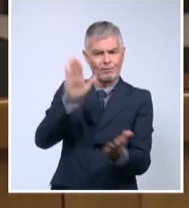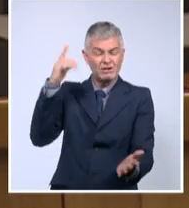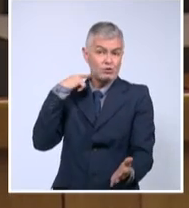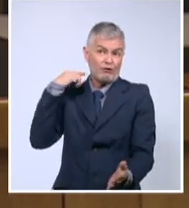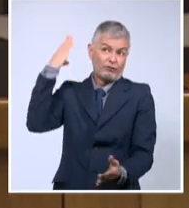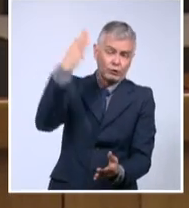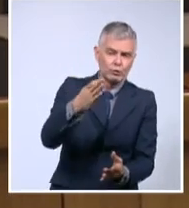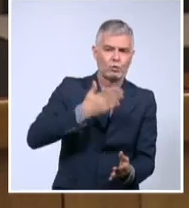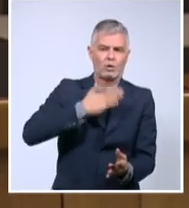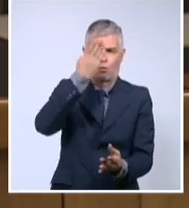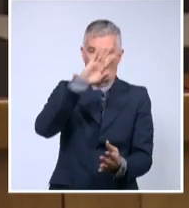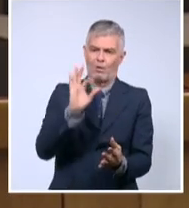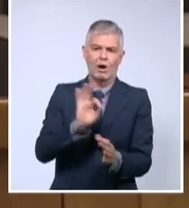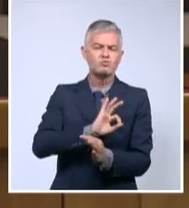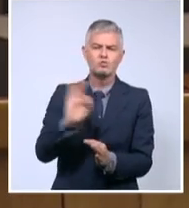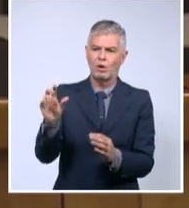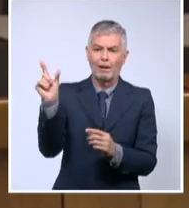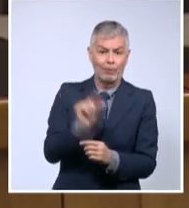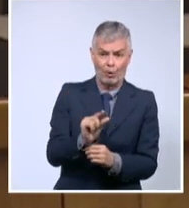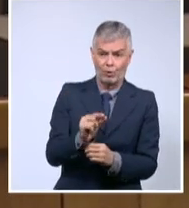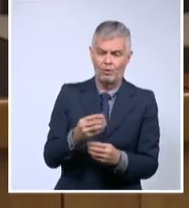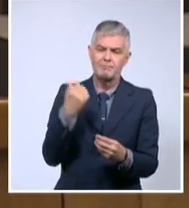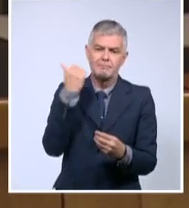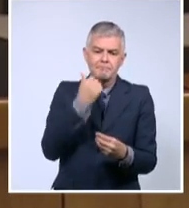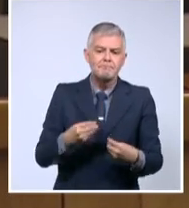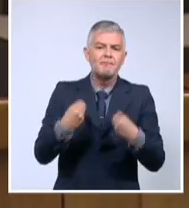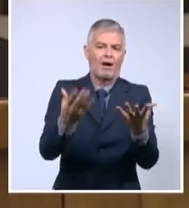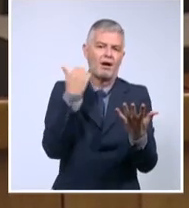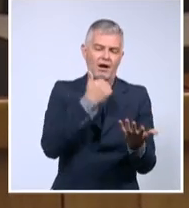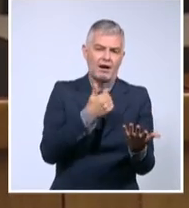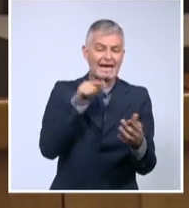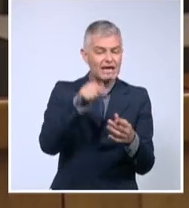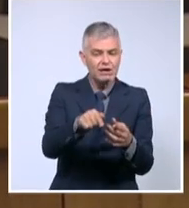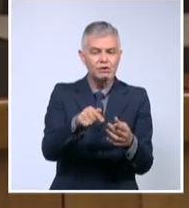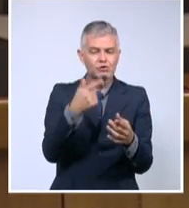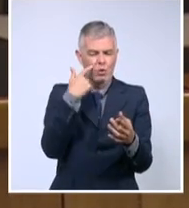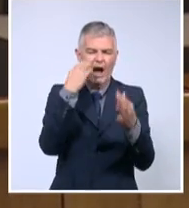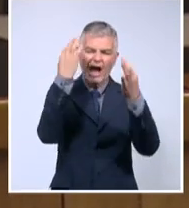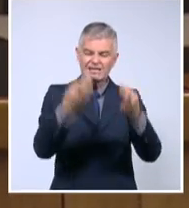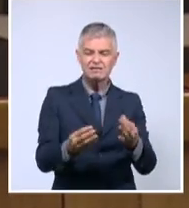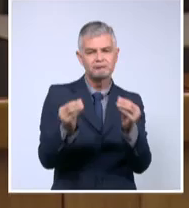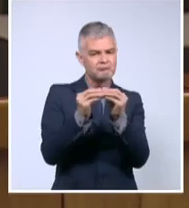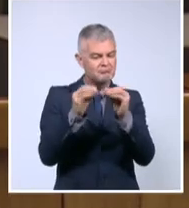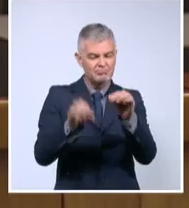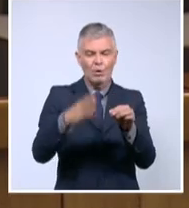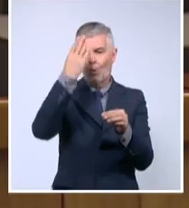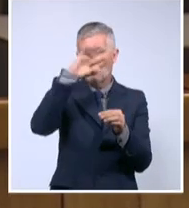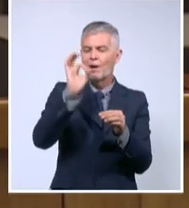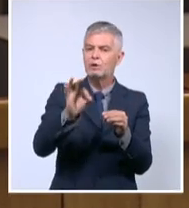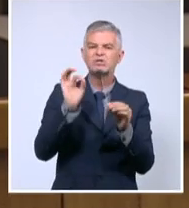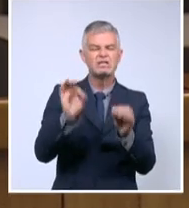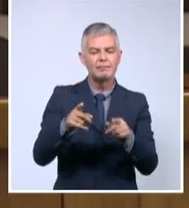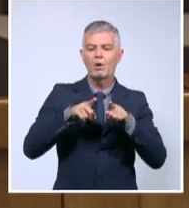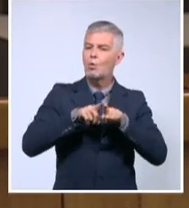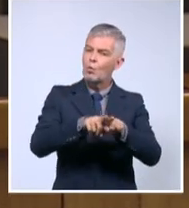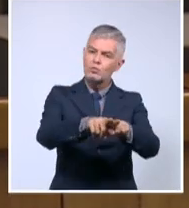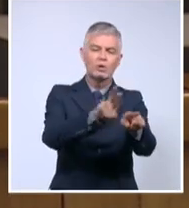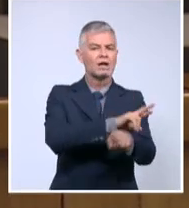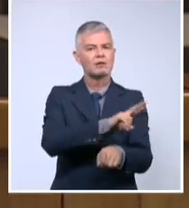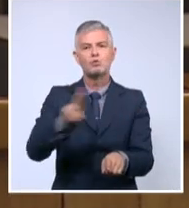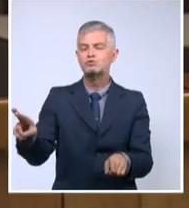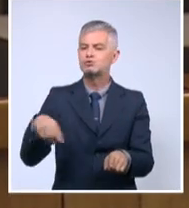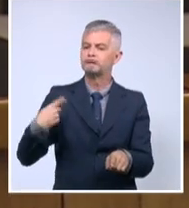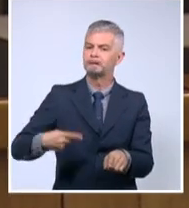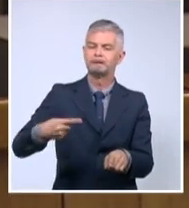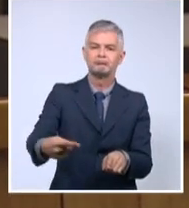nación. Es una señal que distingue a los muchos cubanos que acompañan a la revolución en todos sus desvelos y quieren ayudar a